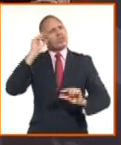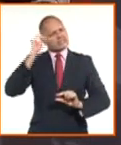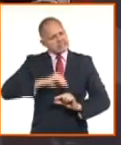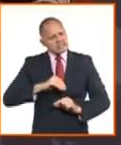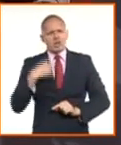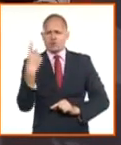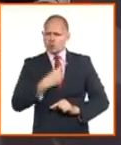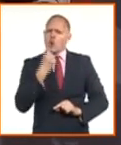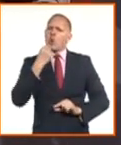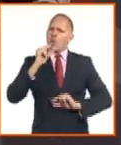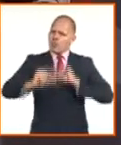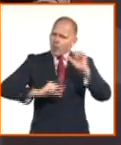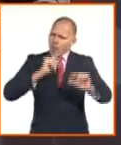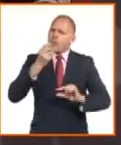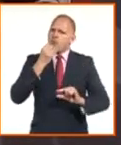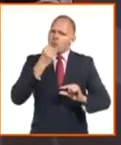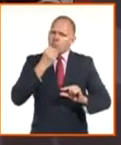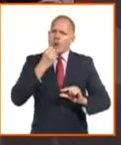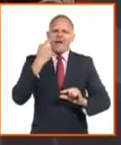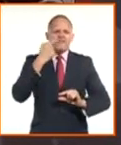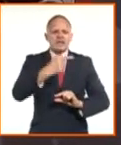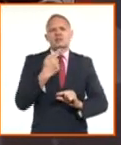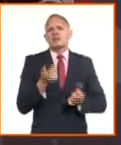en esa dirección y no es sin apuro.